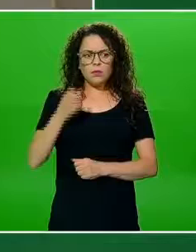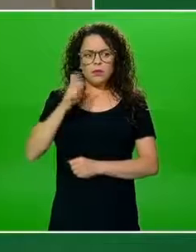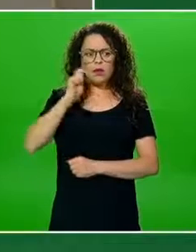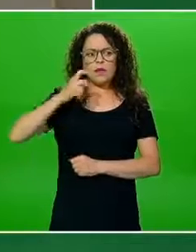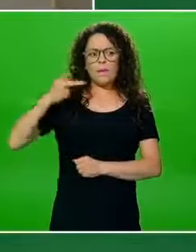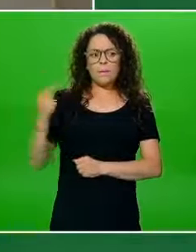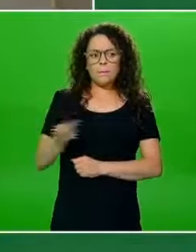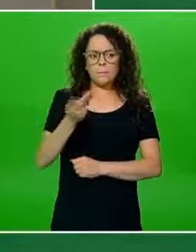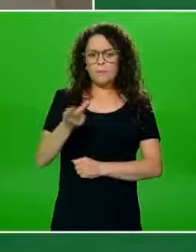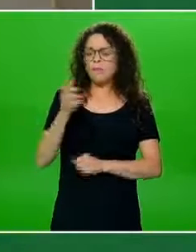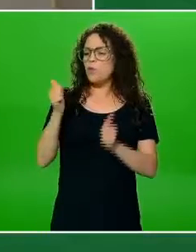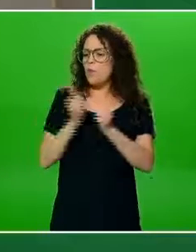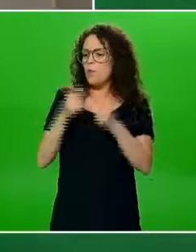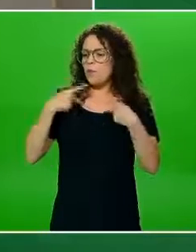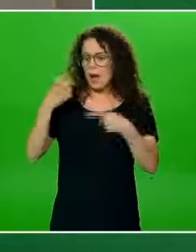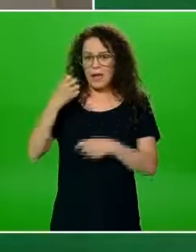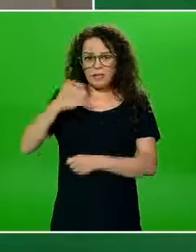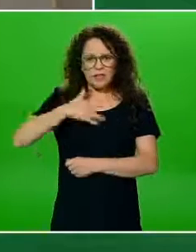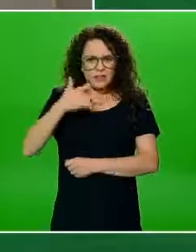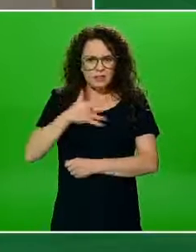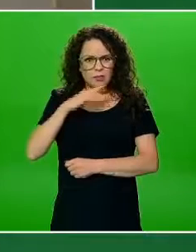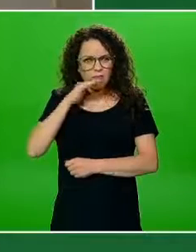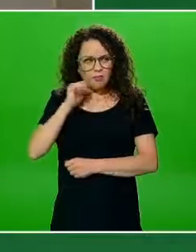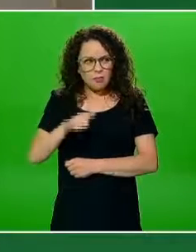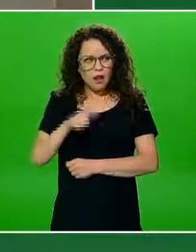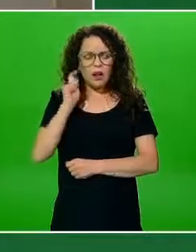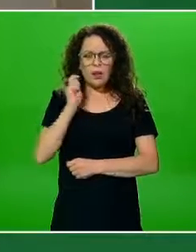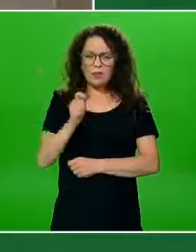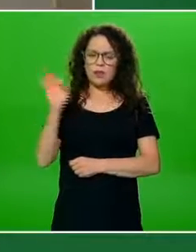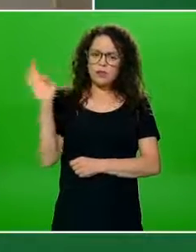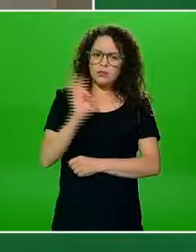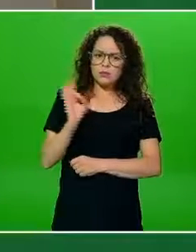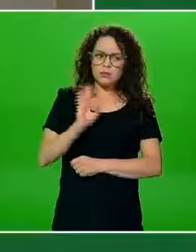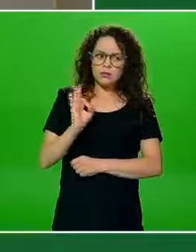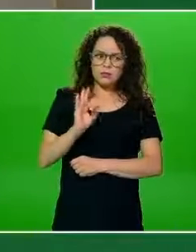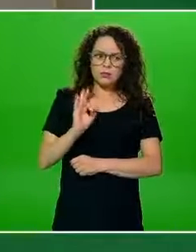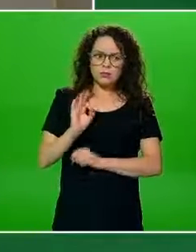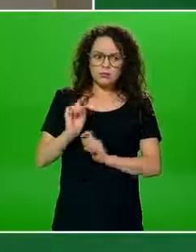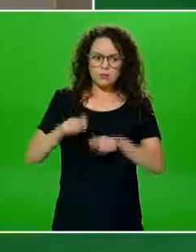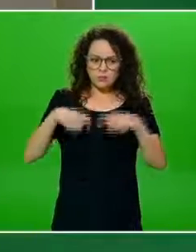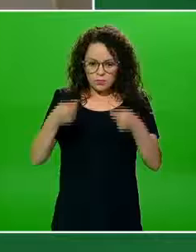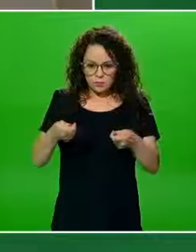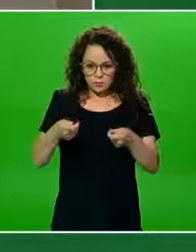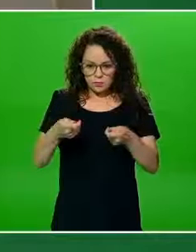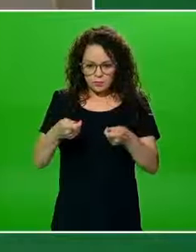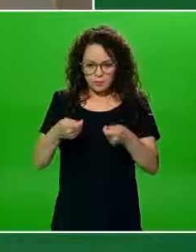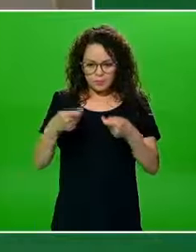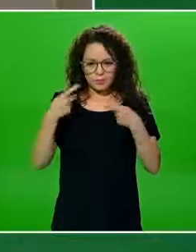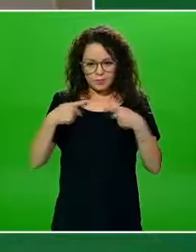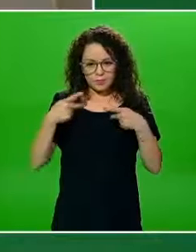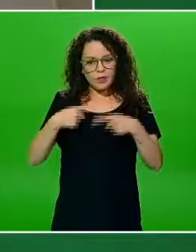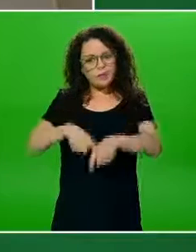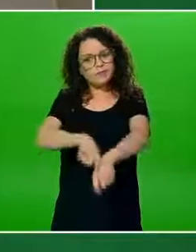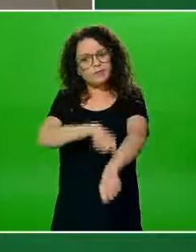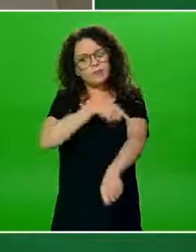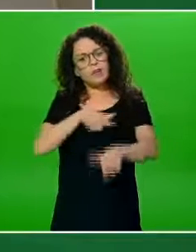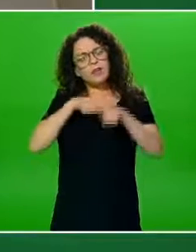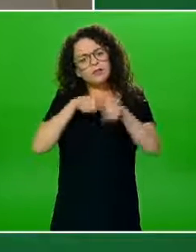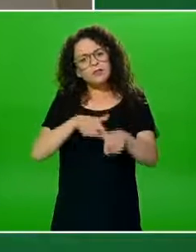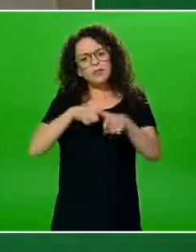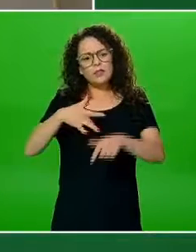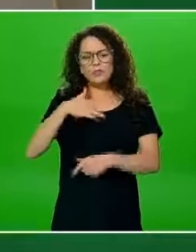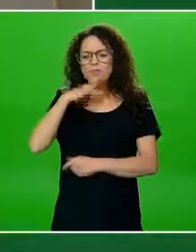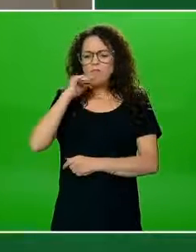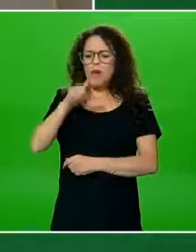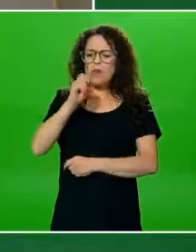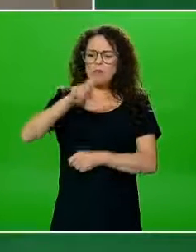personas con estos síntomas, si la atención que se da a las personas con efectos largos de COVID van a